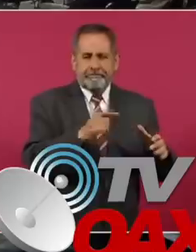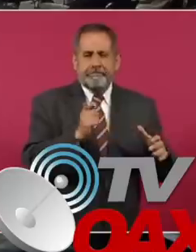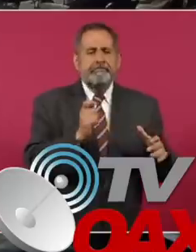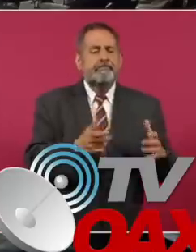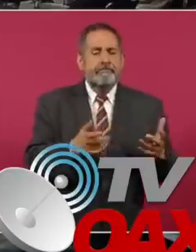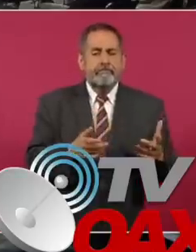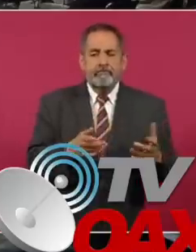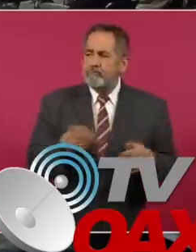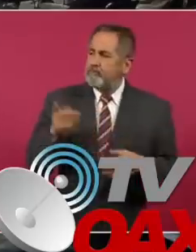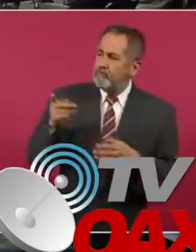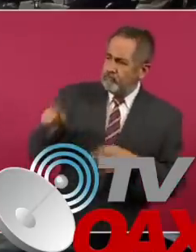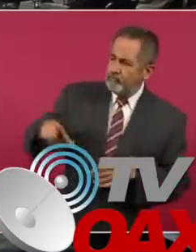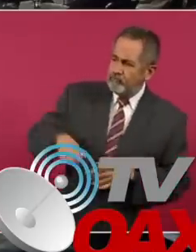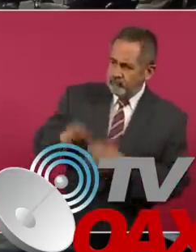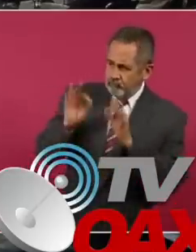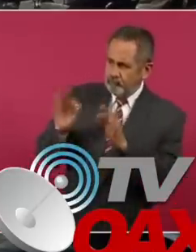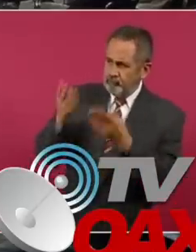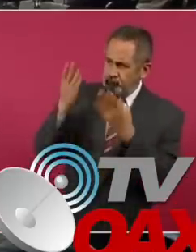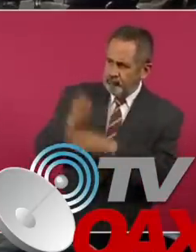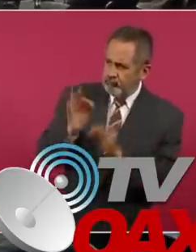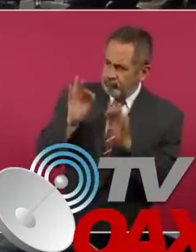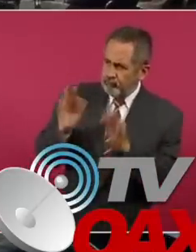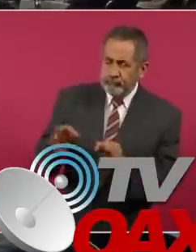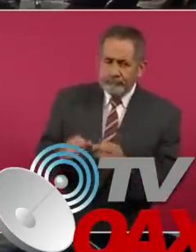al gobierno?